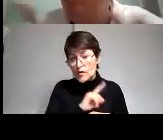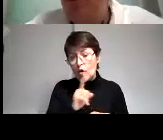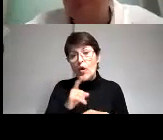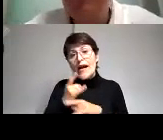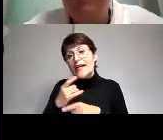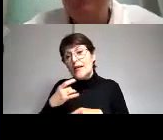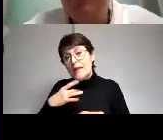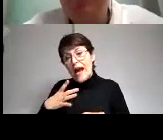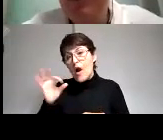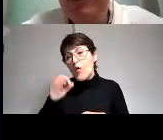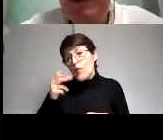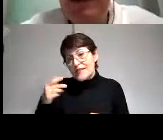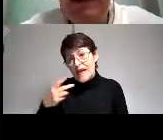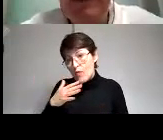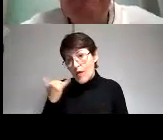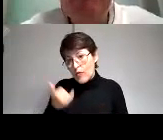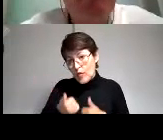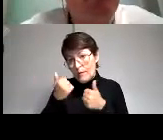o mejor pescado azul.